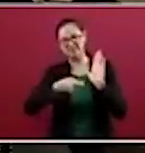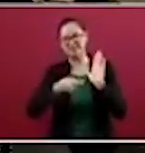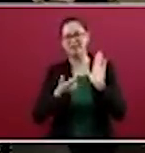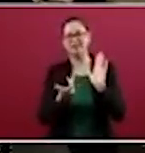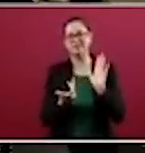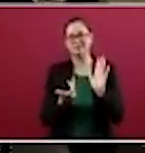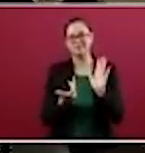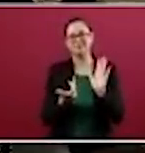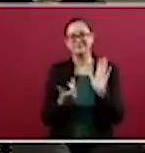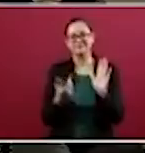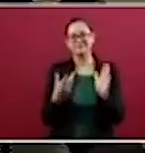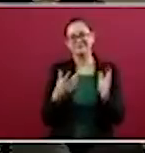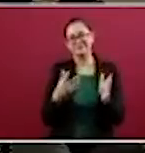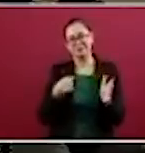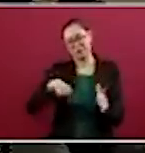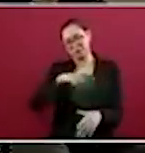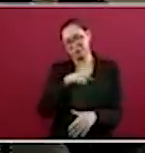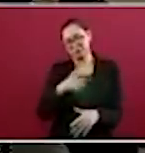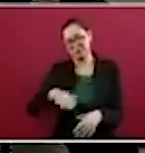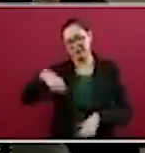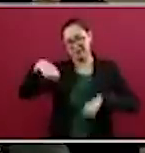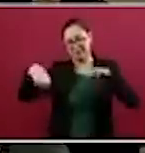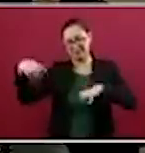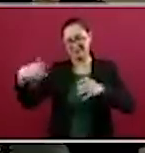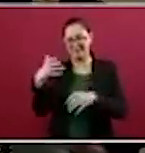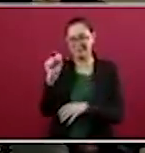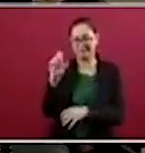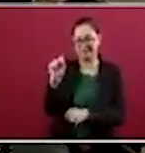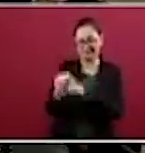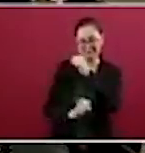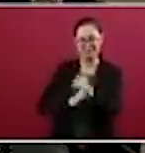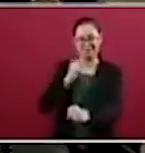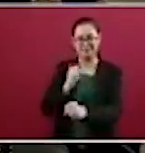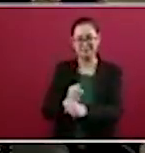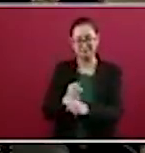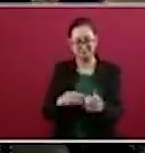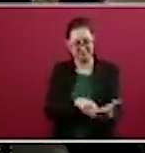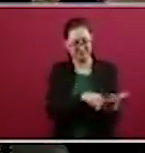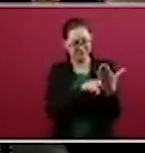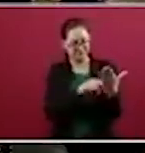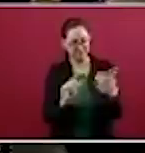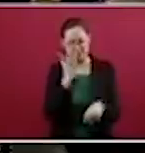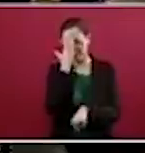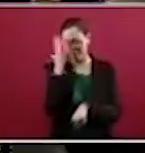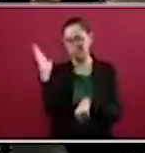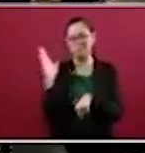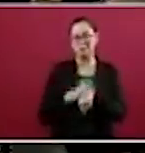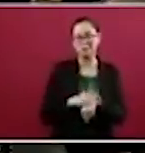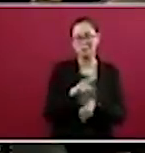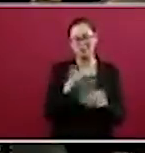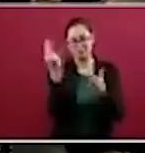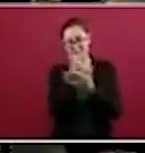que tenemos alrededor de 60 años, que es la imagen de la patria de González